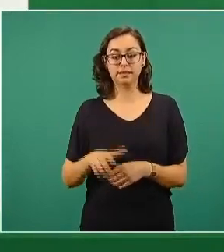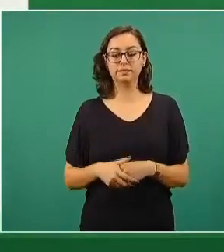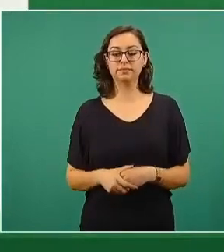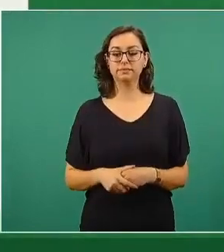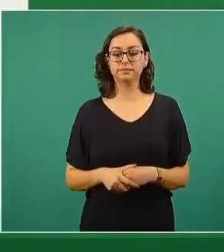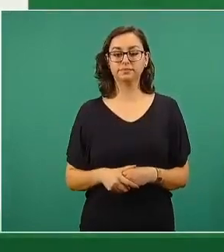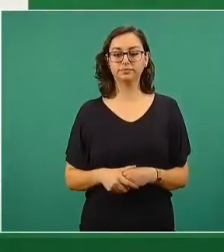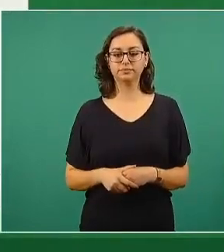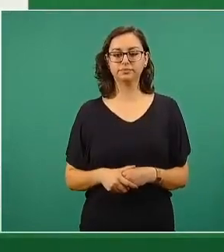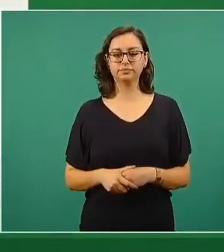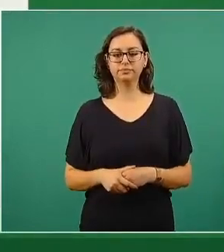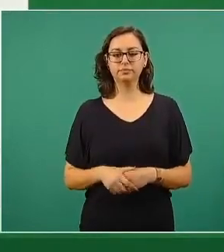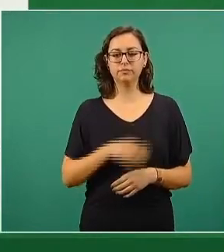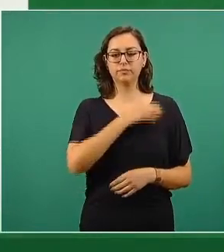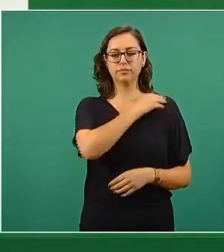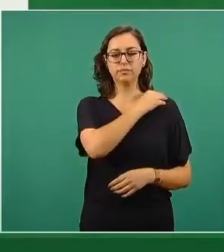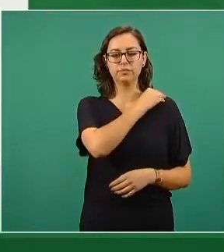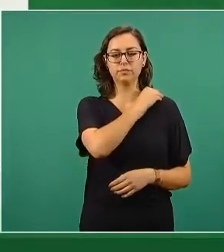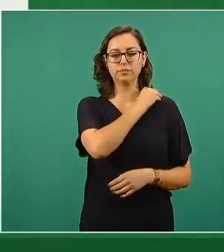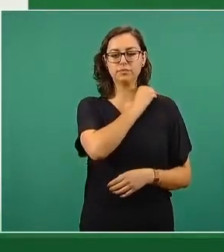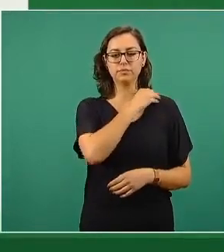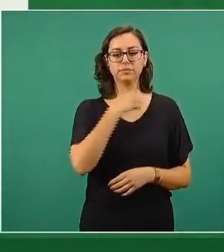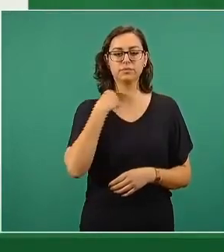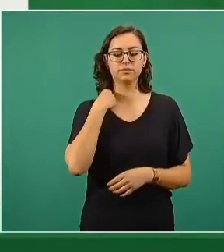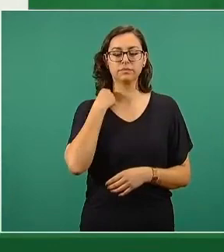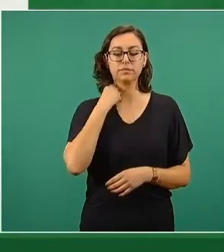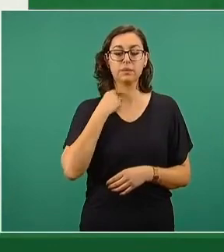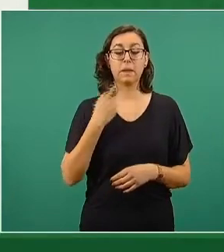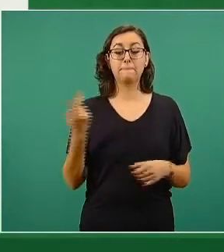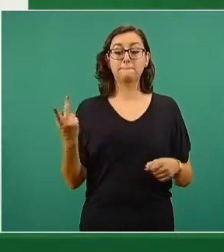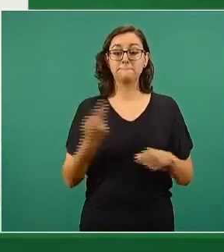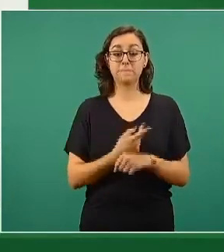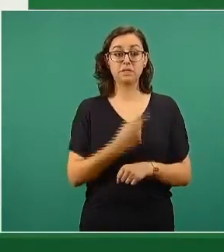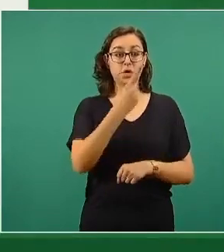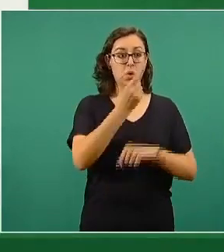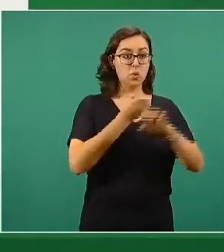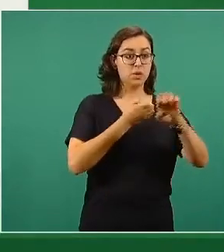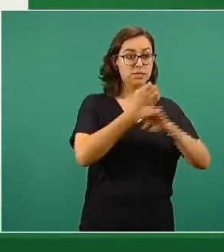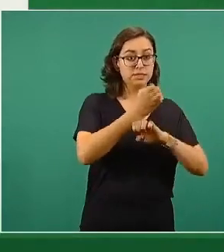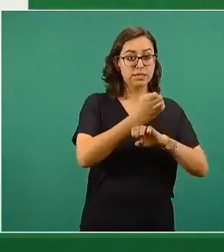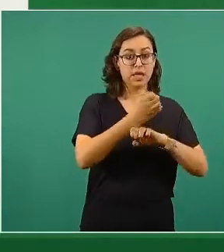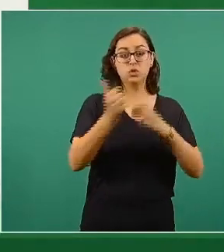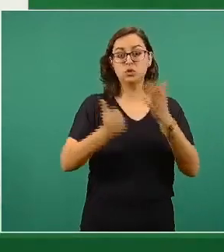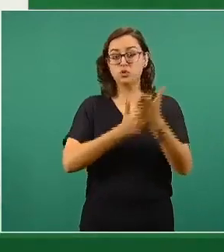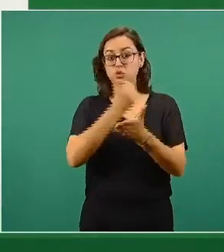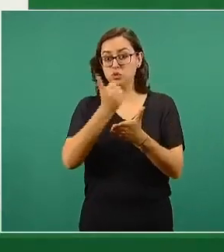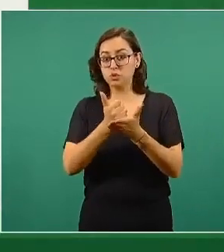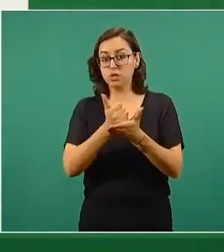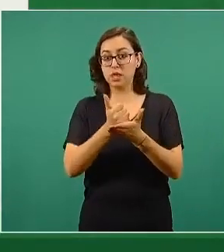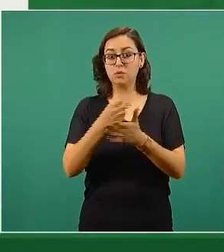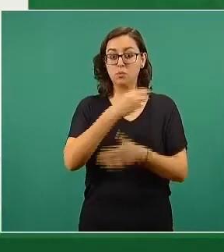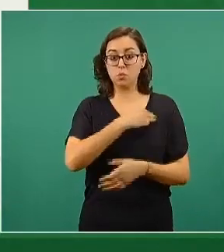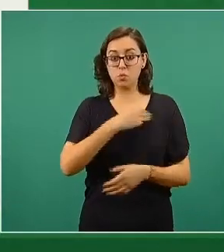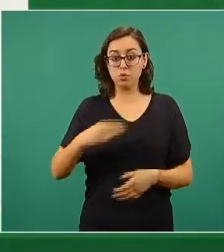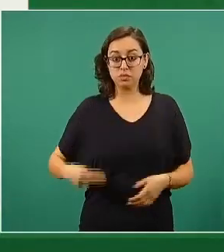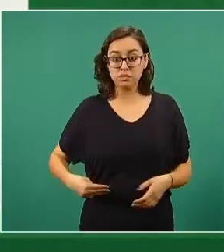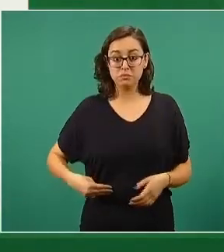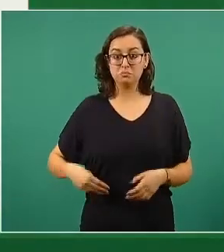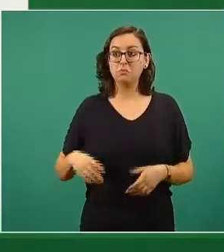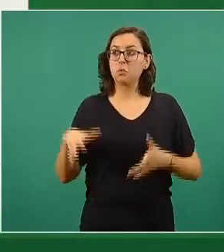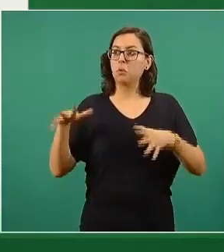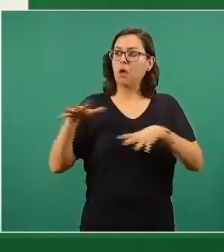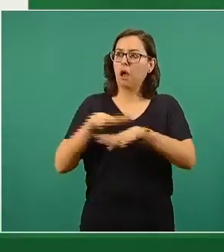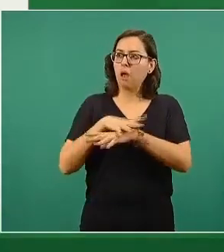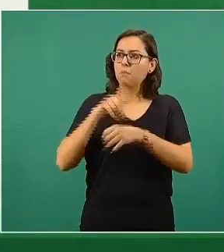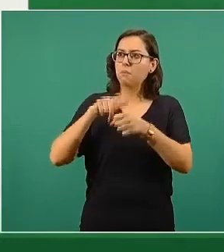lo que determina que un estado, una ciudad o un municipio cambia semáforo verde si aún existen contagios